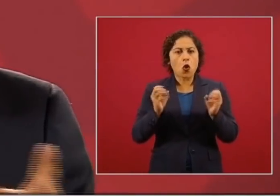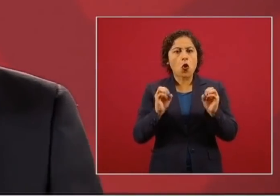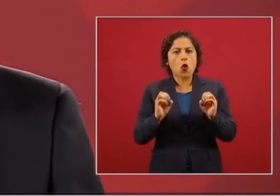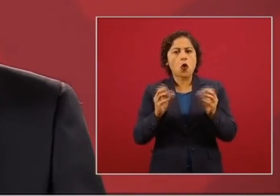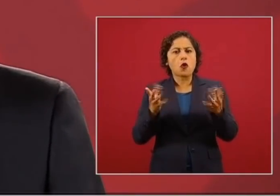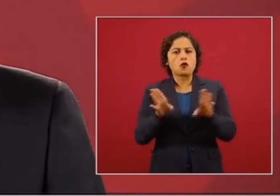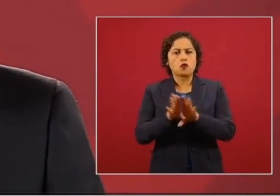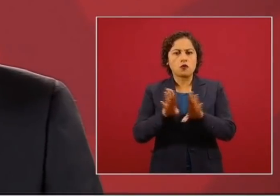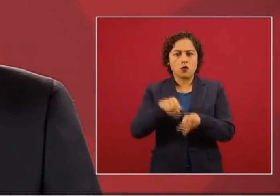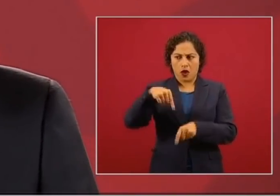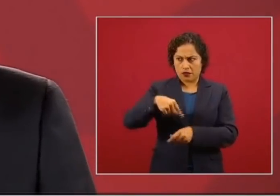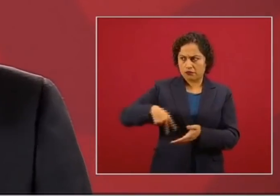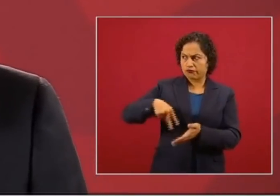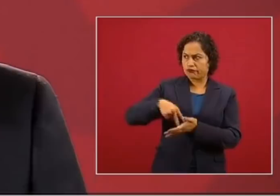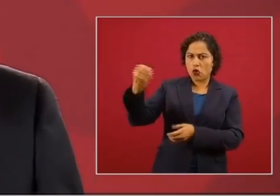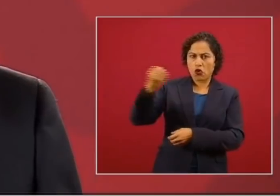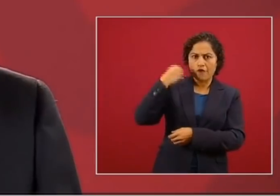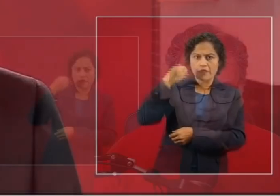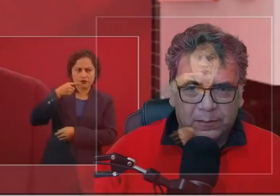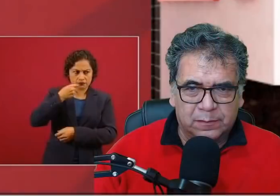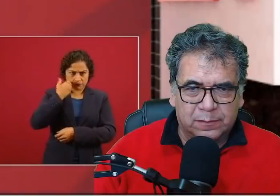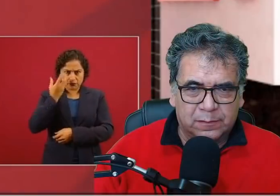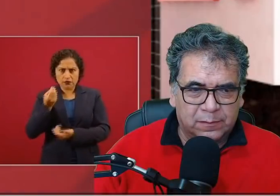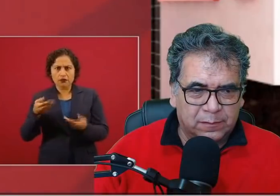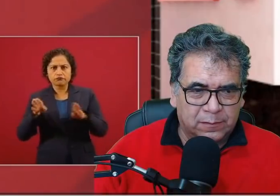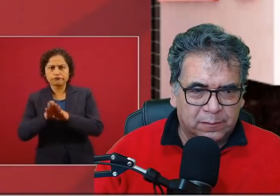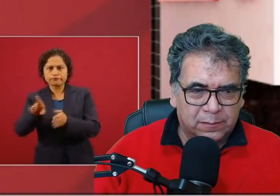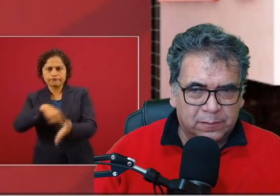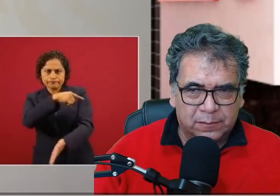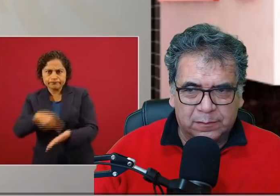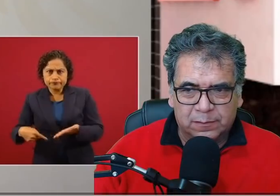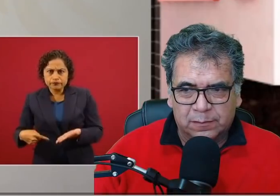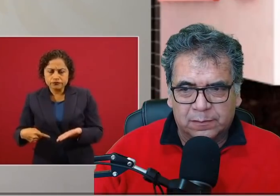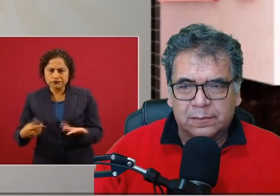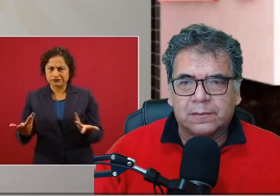estas conferencias? ¿Que no se garantice el derecho a la información?